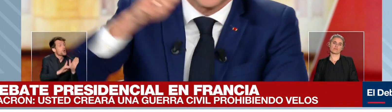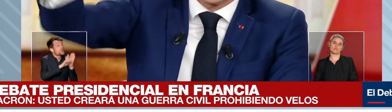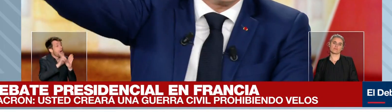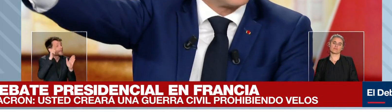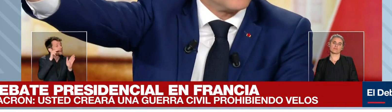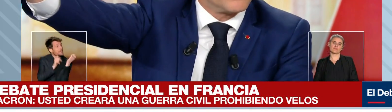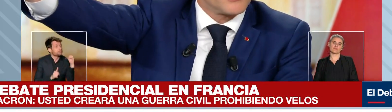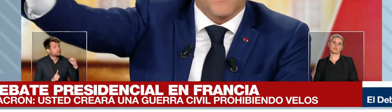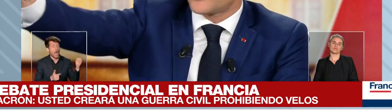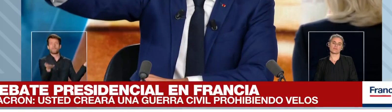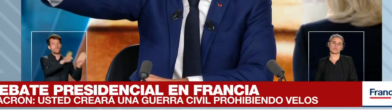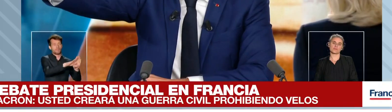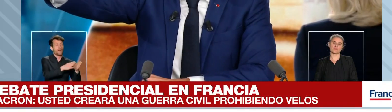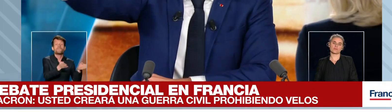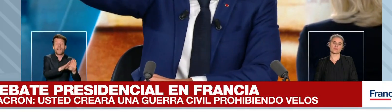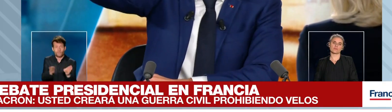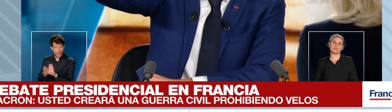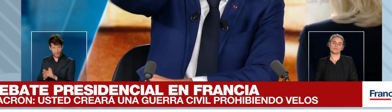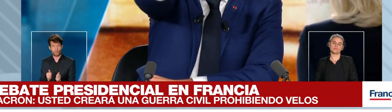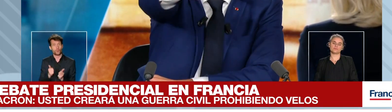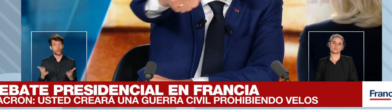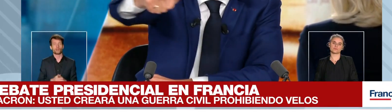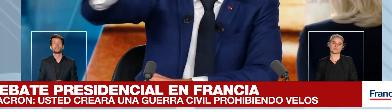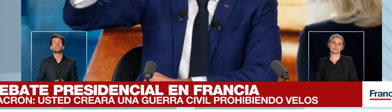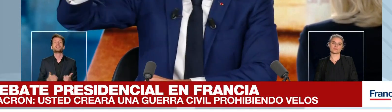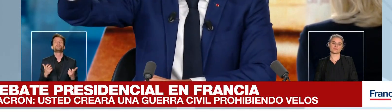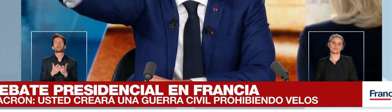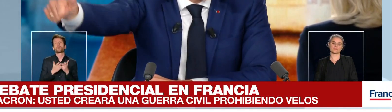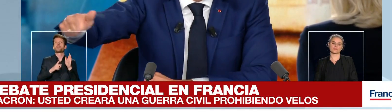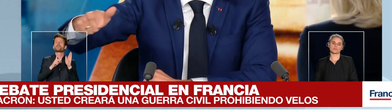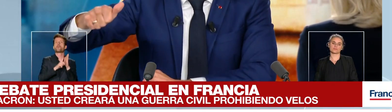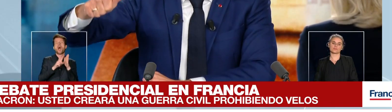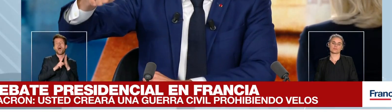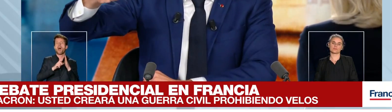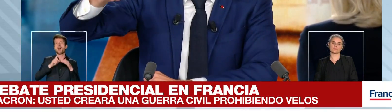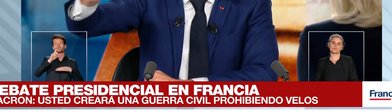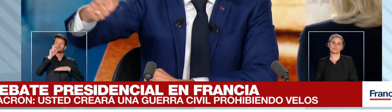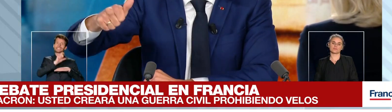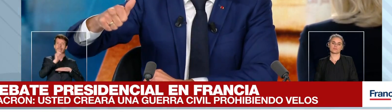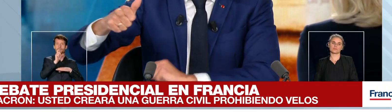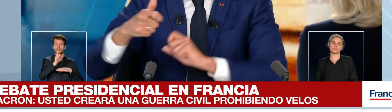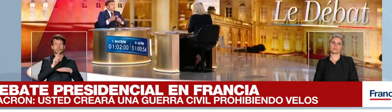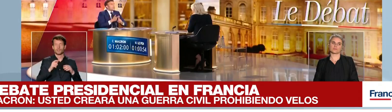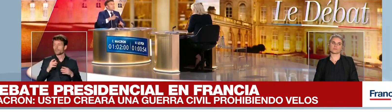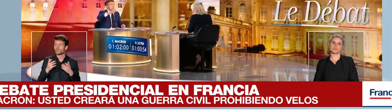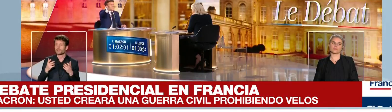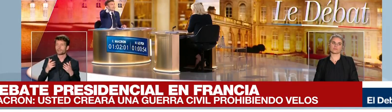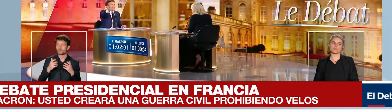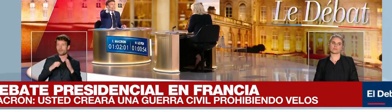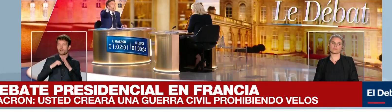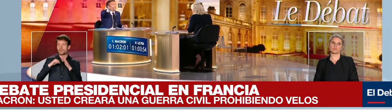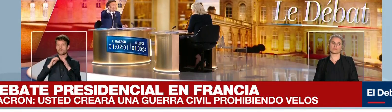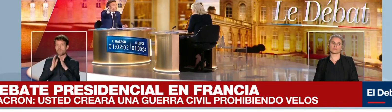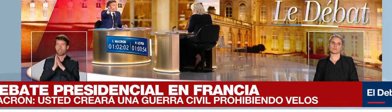respetaban la ley de la República. Las unas porque tomaban justamente la sharia, la falta de igualdad entre los